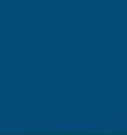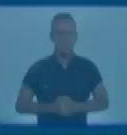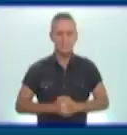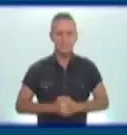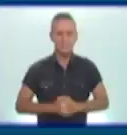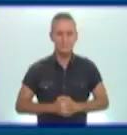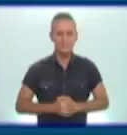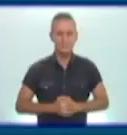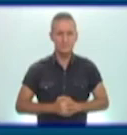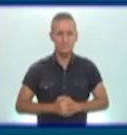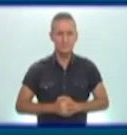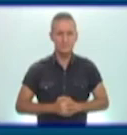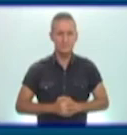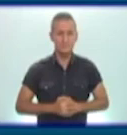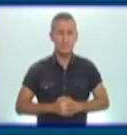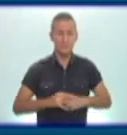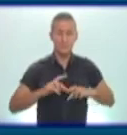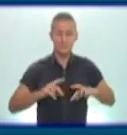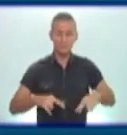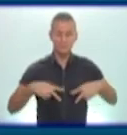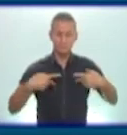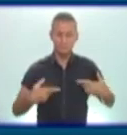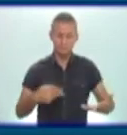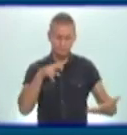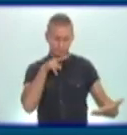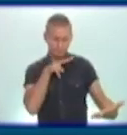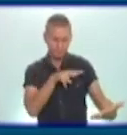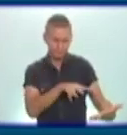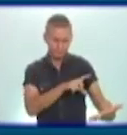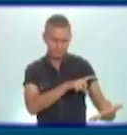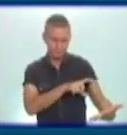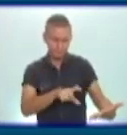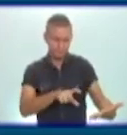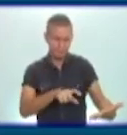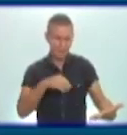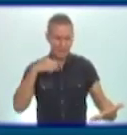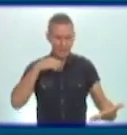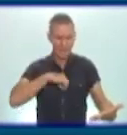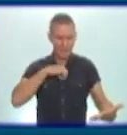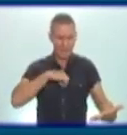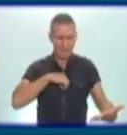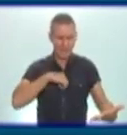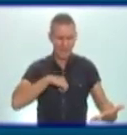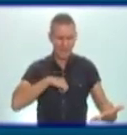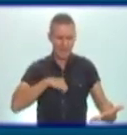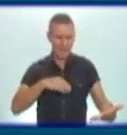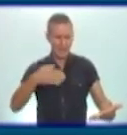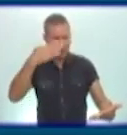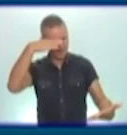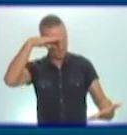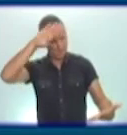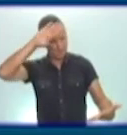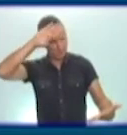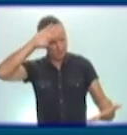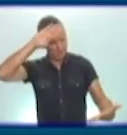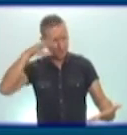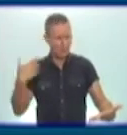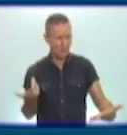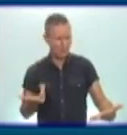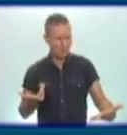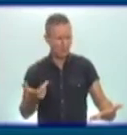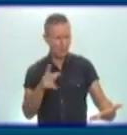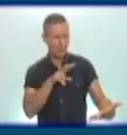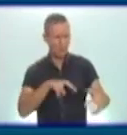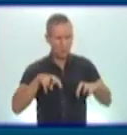Nos remitimos nuevamente al texto, El alma de la nación cubana. Vamos a releer de forma rápida para buscar cuál es lo que no